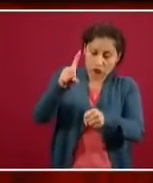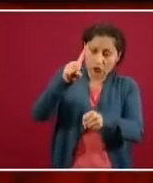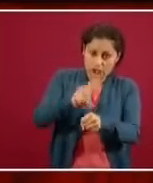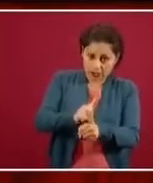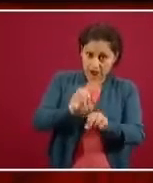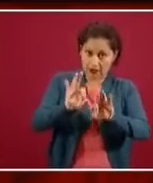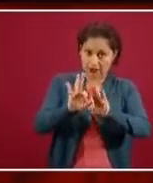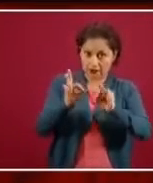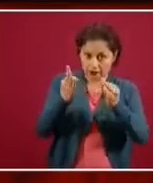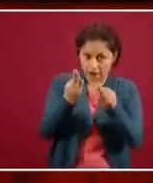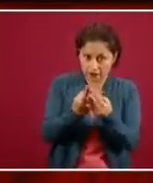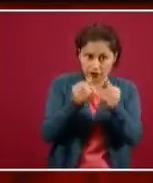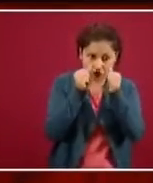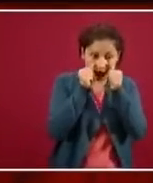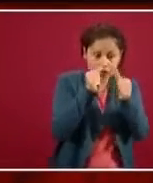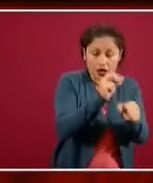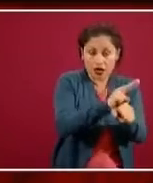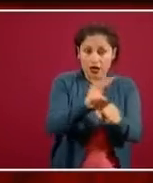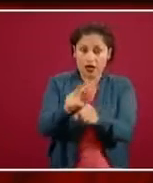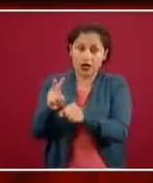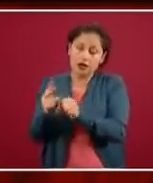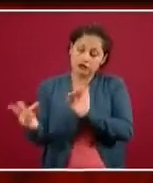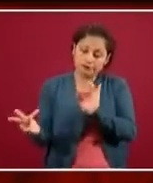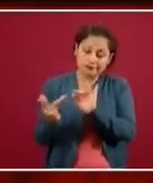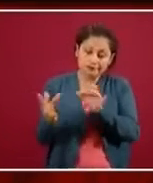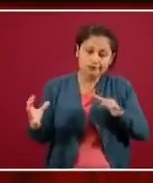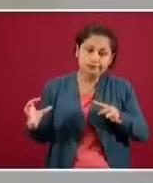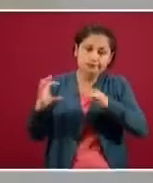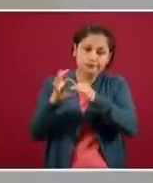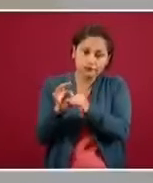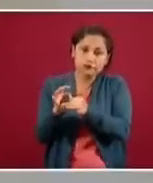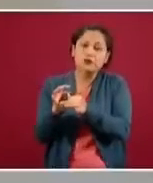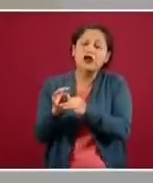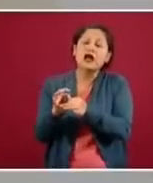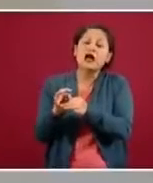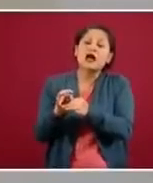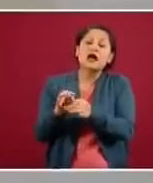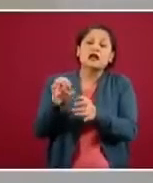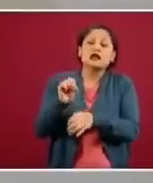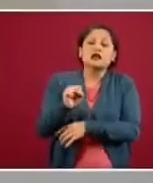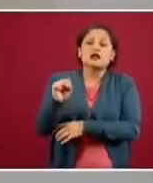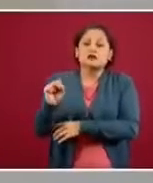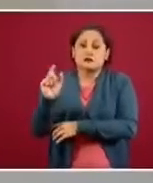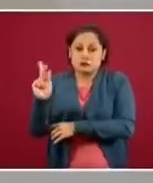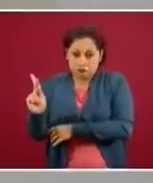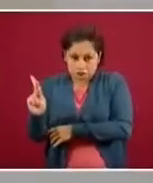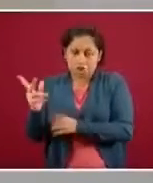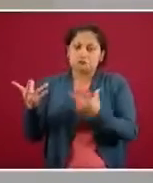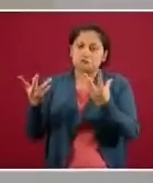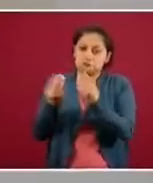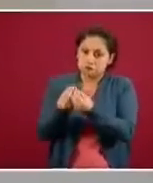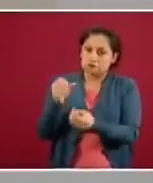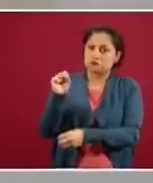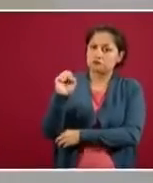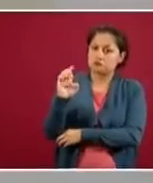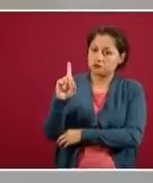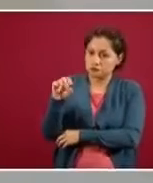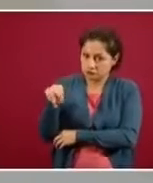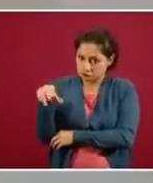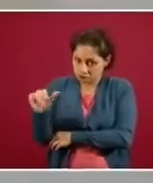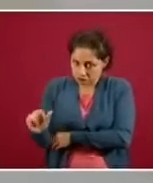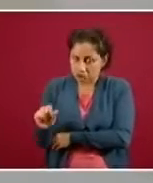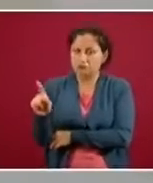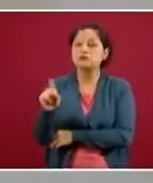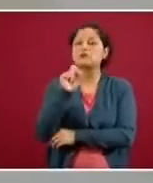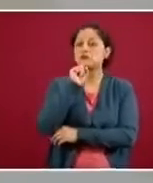que trabajamos de manera muy coordinada con la Secretaría de Seguridad Pública, también con la Guardia Nacional y también desde luego